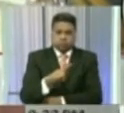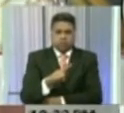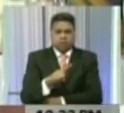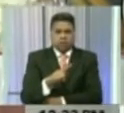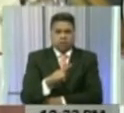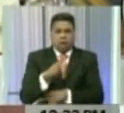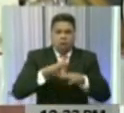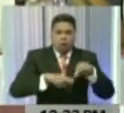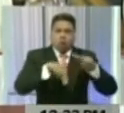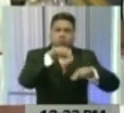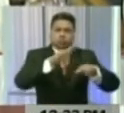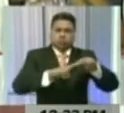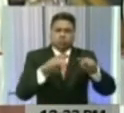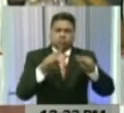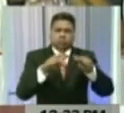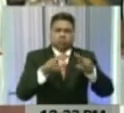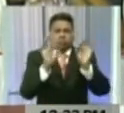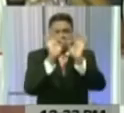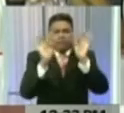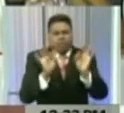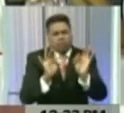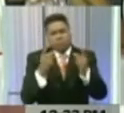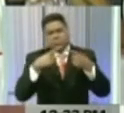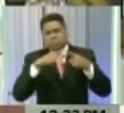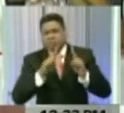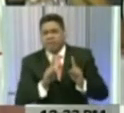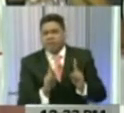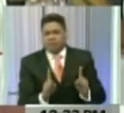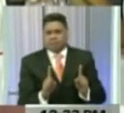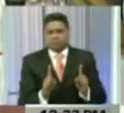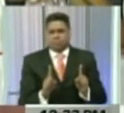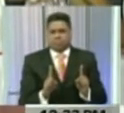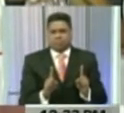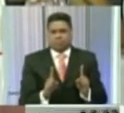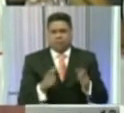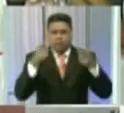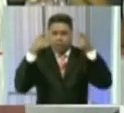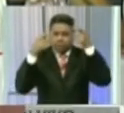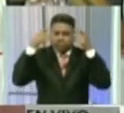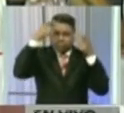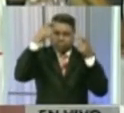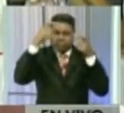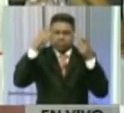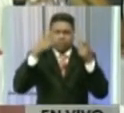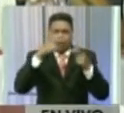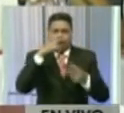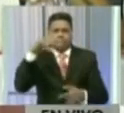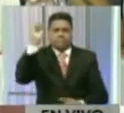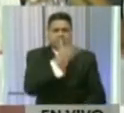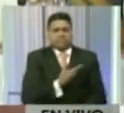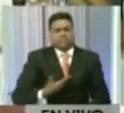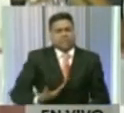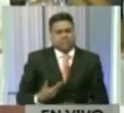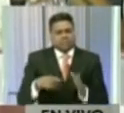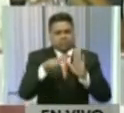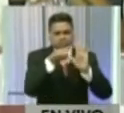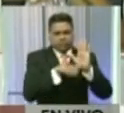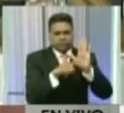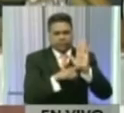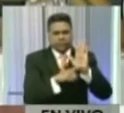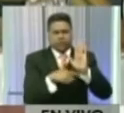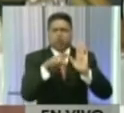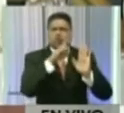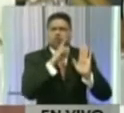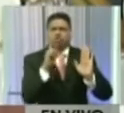a construir un modelo. Y ese modelo, el presidente Maduro lo ha diseñado con el nombre de Agenda